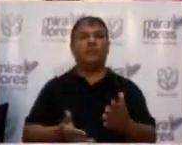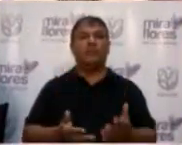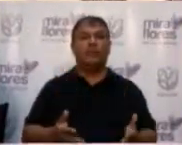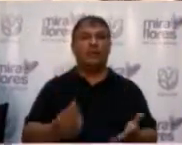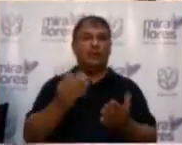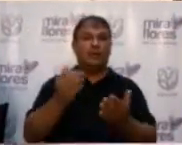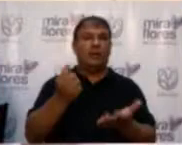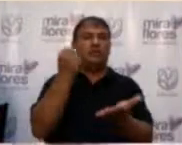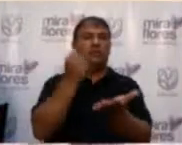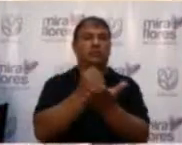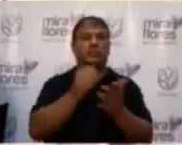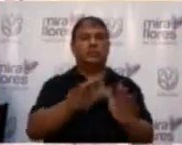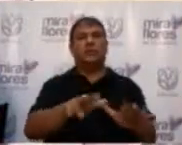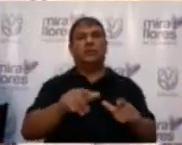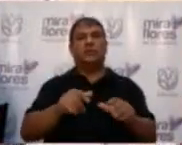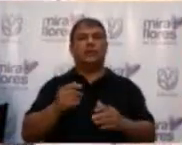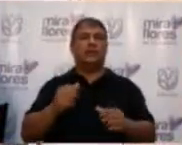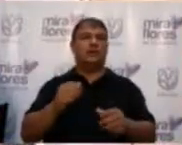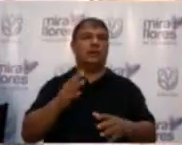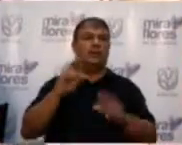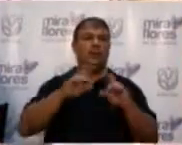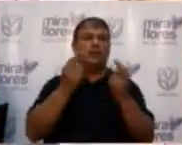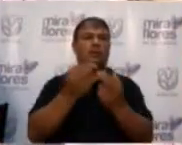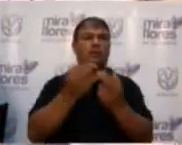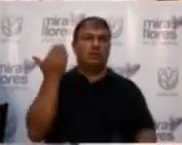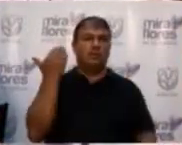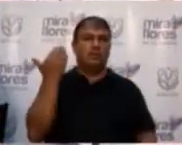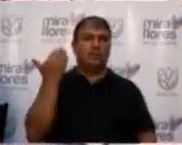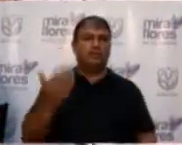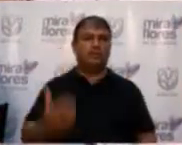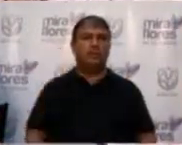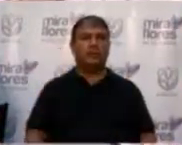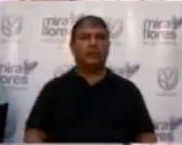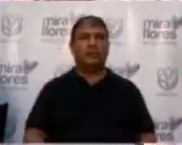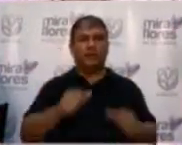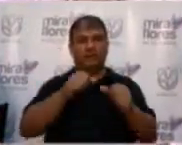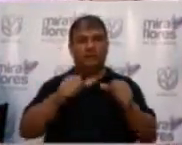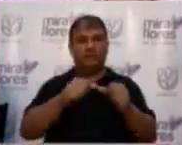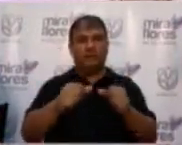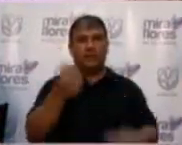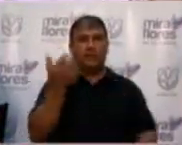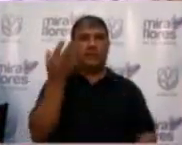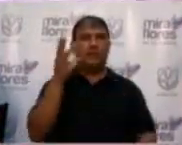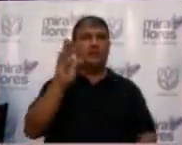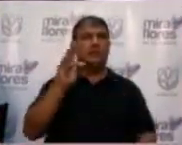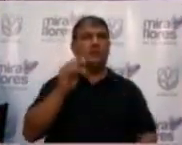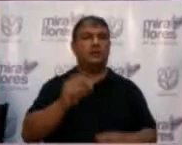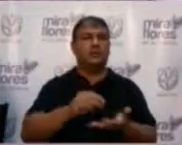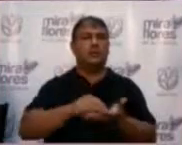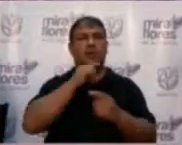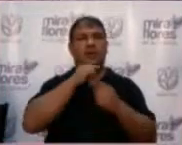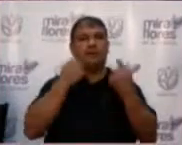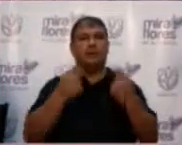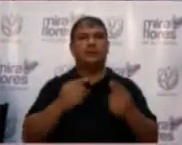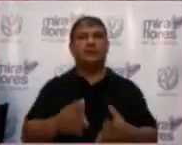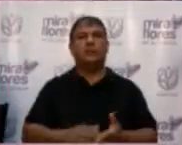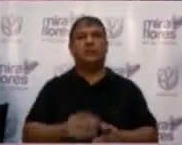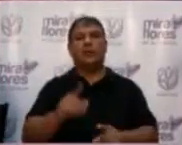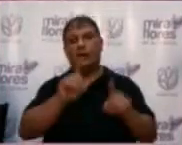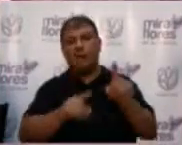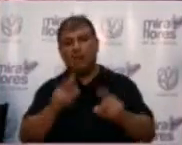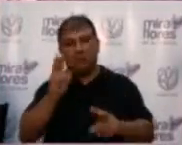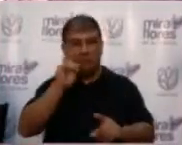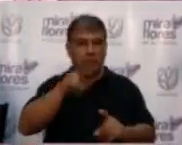la aprobación del acta de la sesión anterior, que es de fecha 17 de marzo.